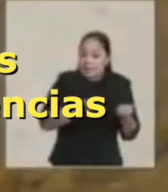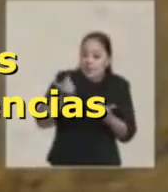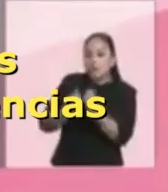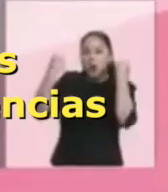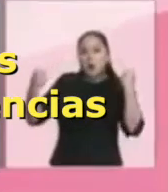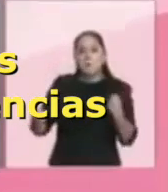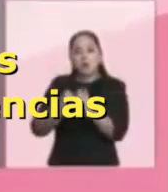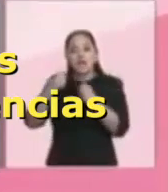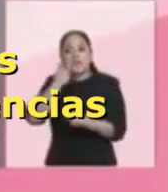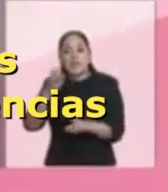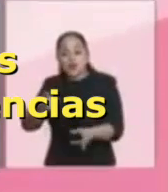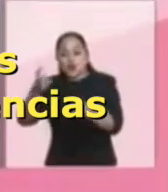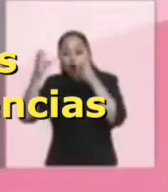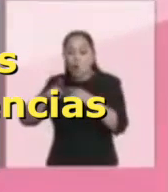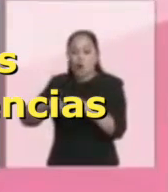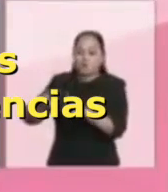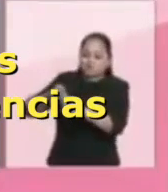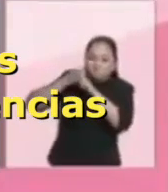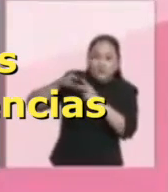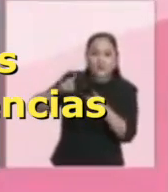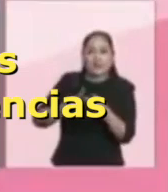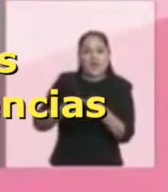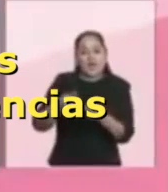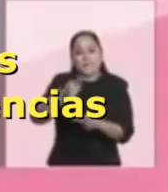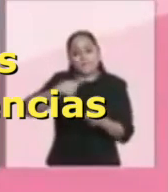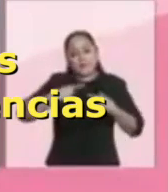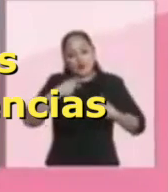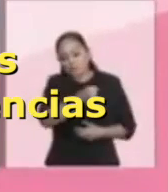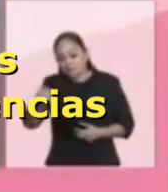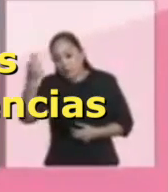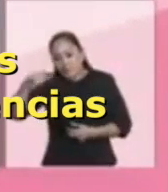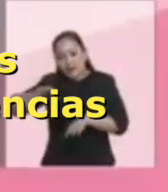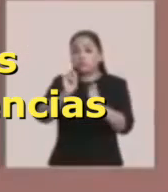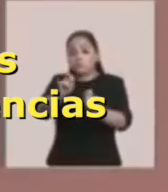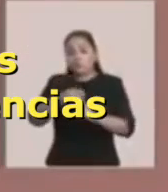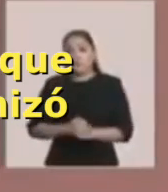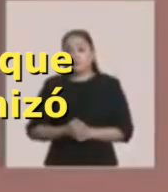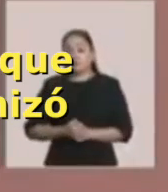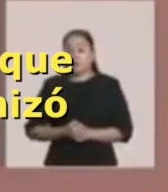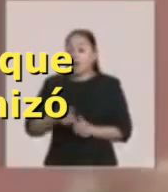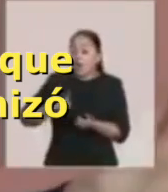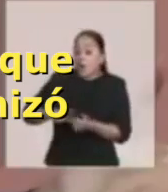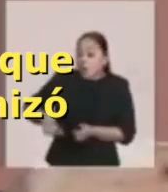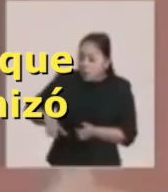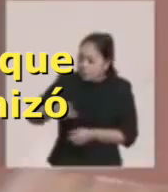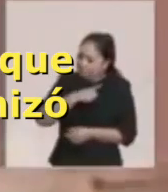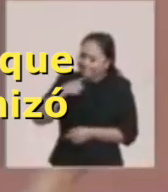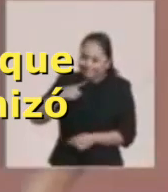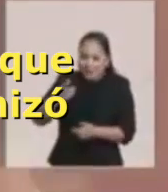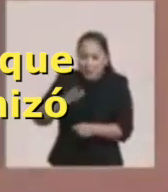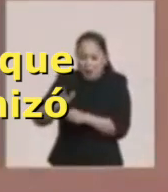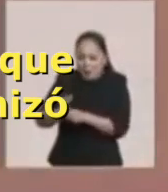de acuerdo con datos proporcionados por la firma de análisis de audiencias nielsen ibope el